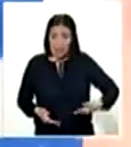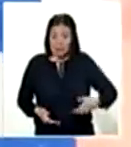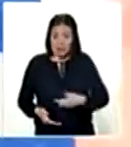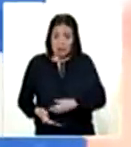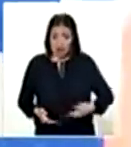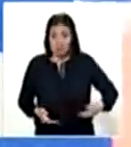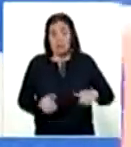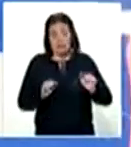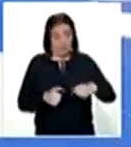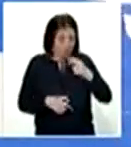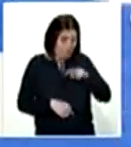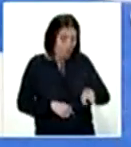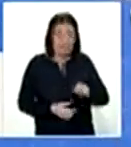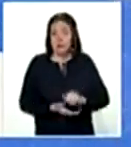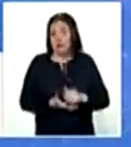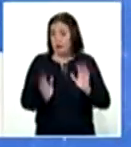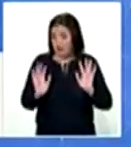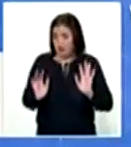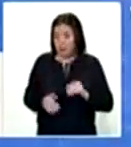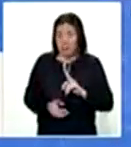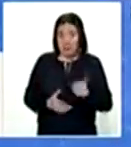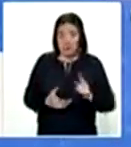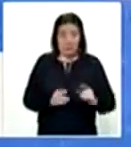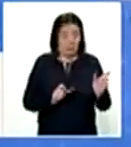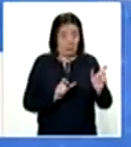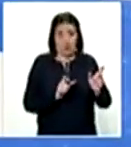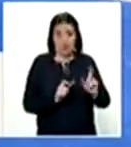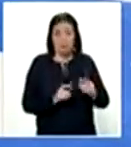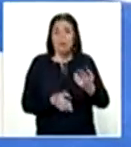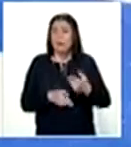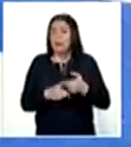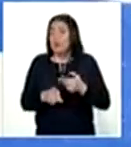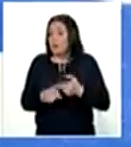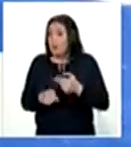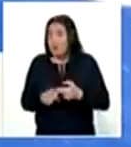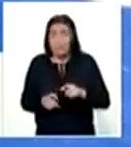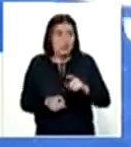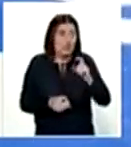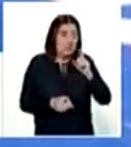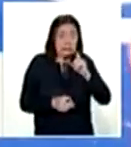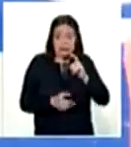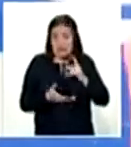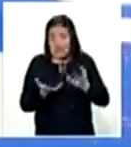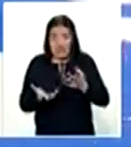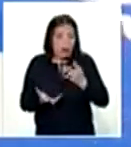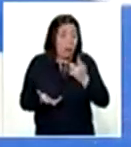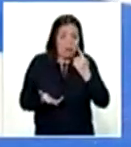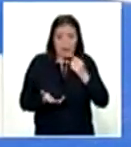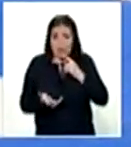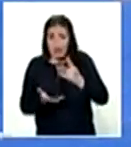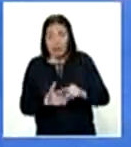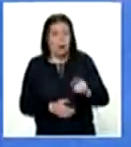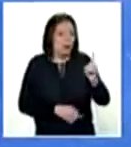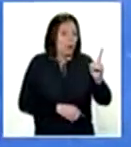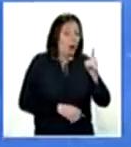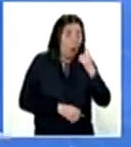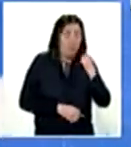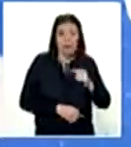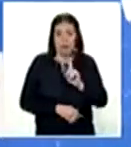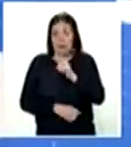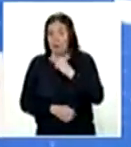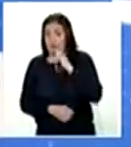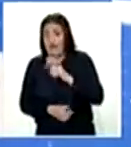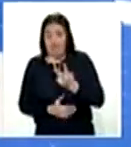lo pude dar. Solamente para que entren los compañeros. ¿Nombres, sexo? ¿Se puede saber un poco algún detalle? Un hombre y una mujer. Ajá. O